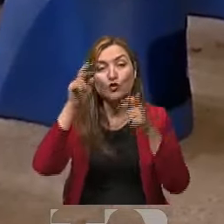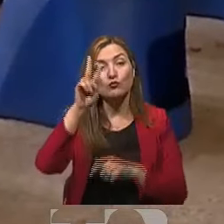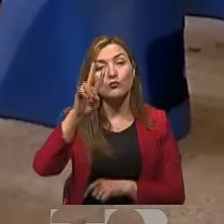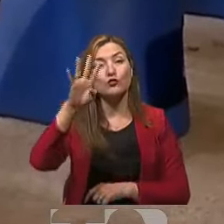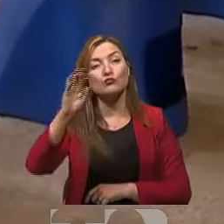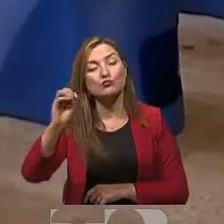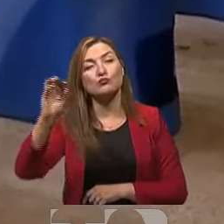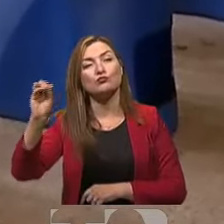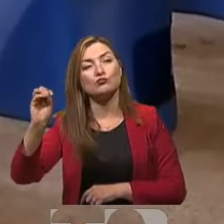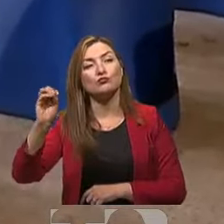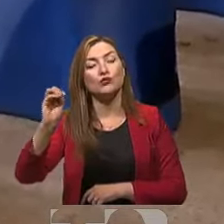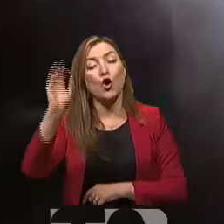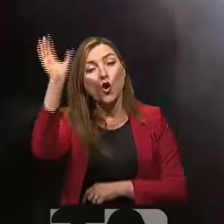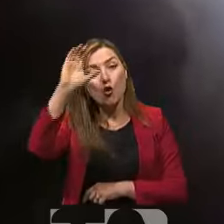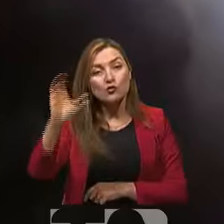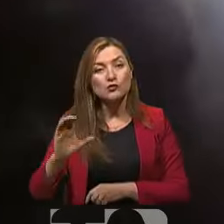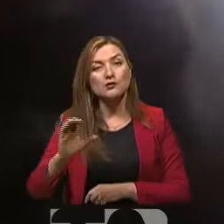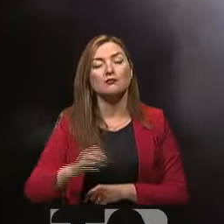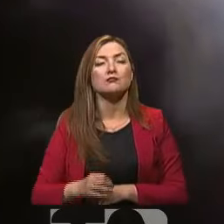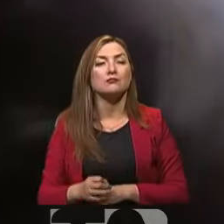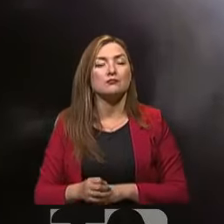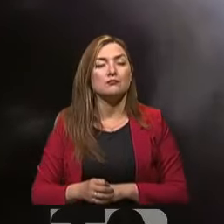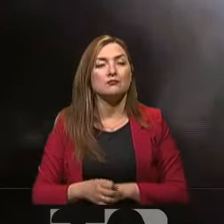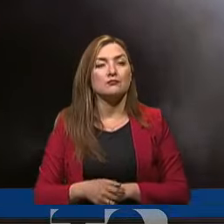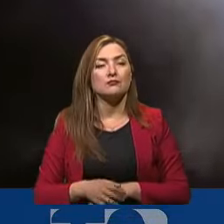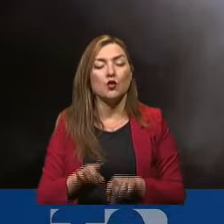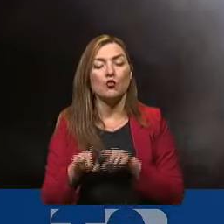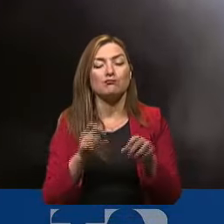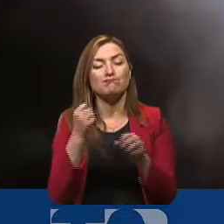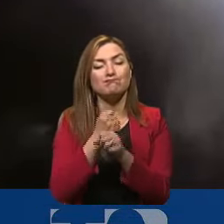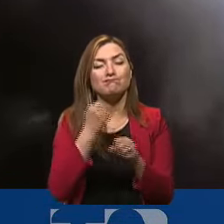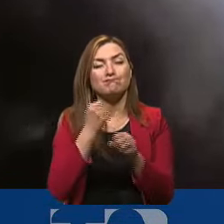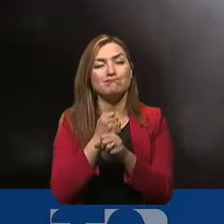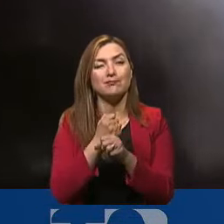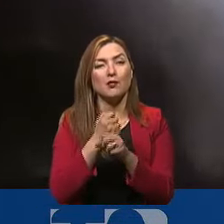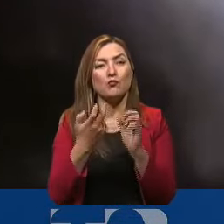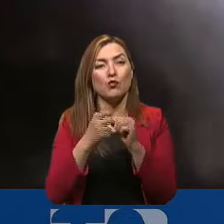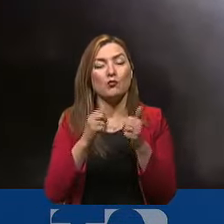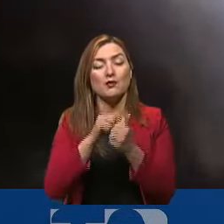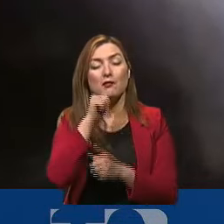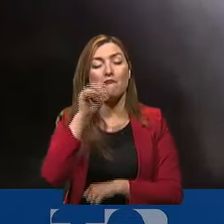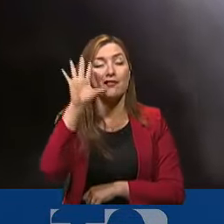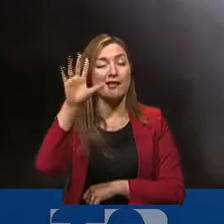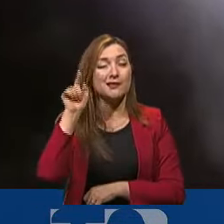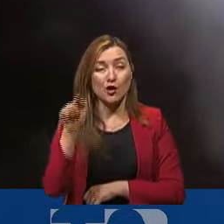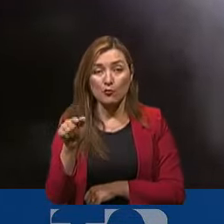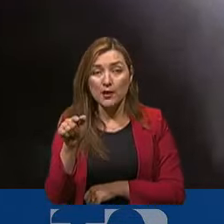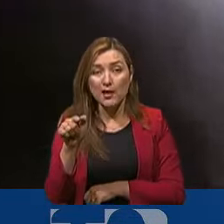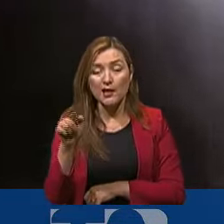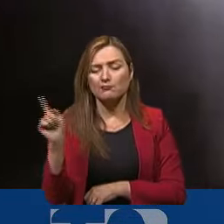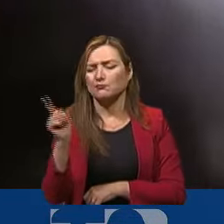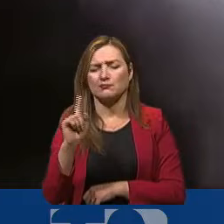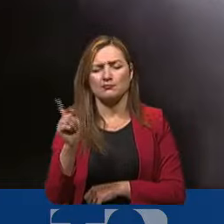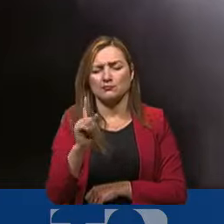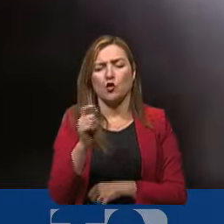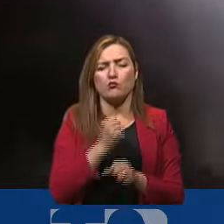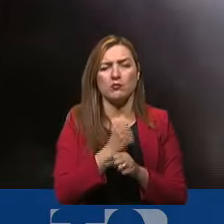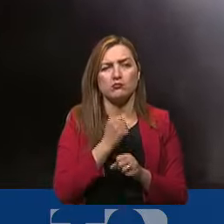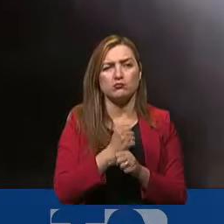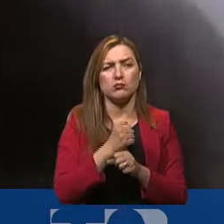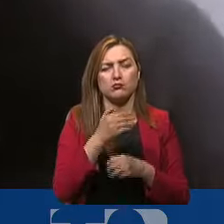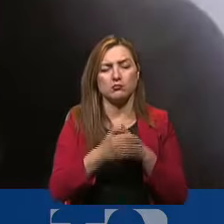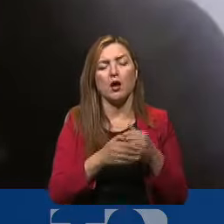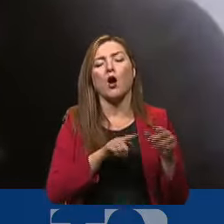2.400 docentes en el régimen Costa. Los concursos no están trabajados en función de la brecha, están trabajados en función de las necesidades de ir